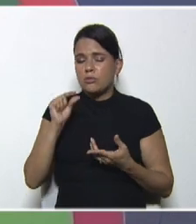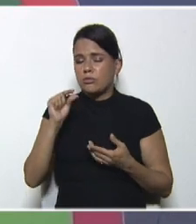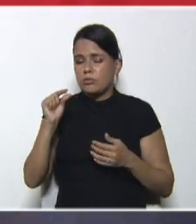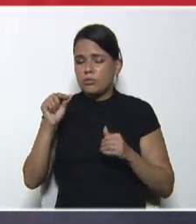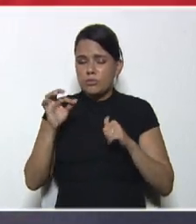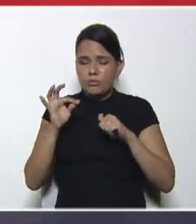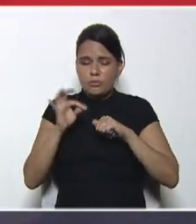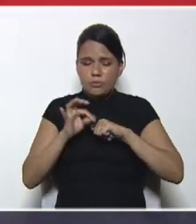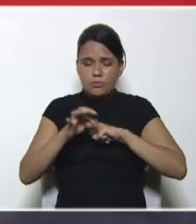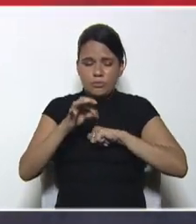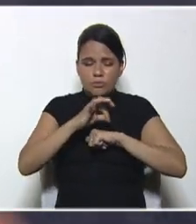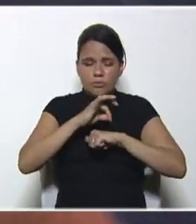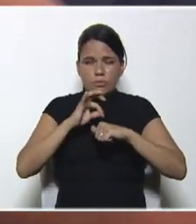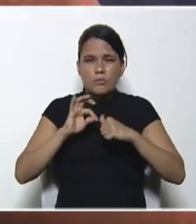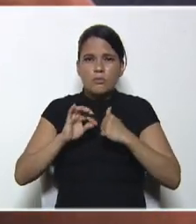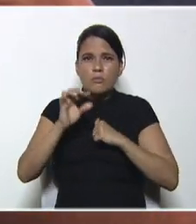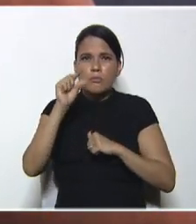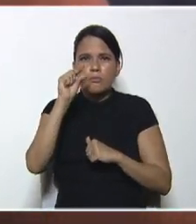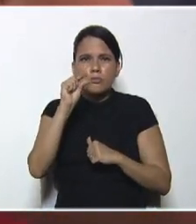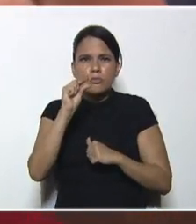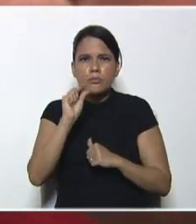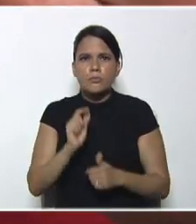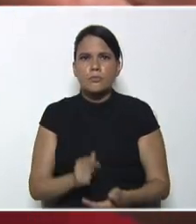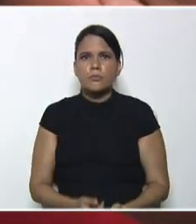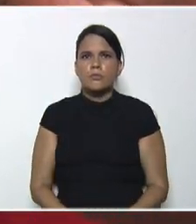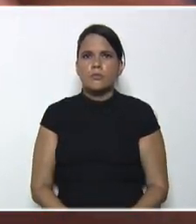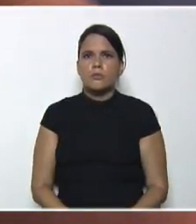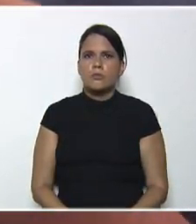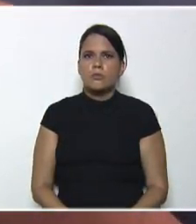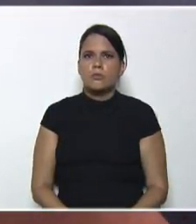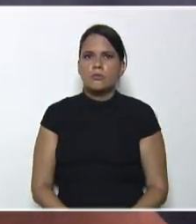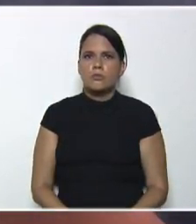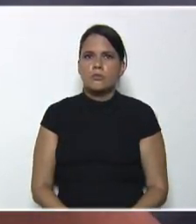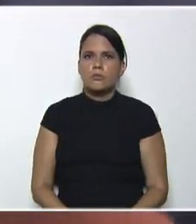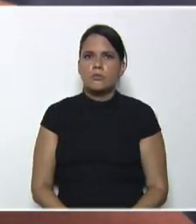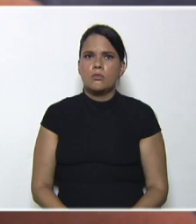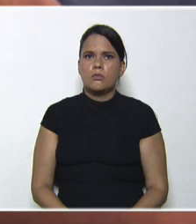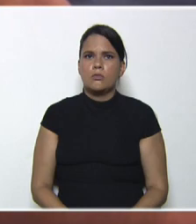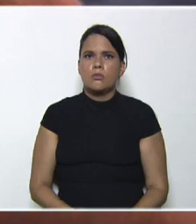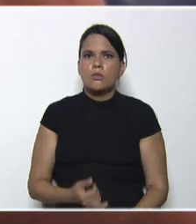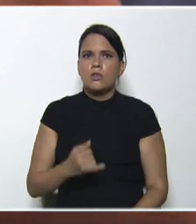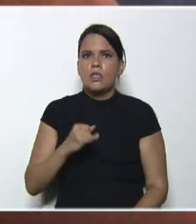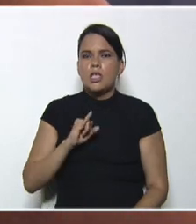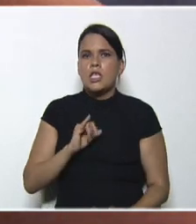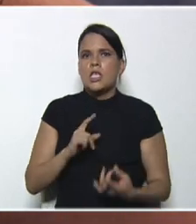subatómicas. En este caso, acá tengo diferentes.